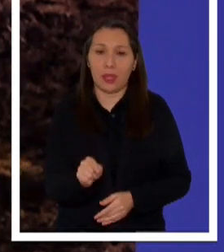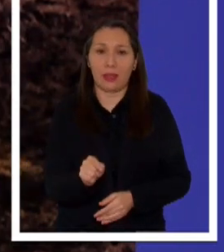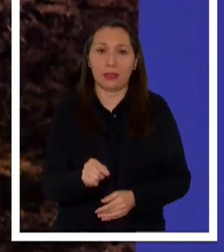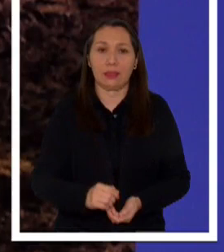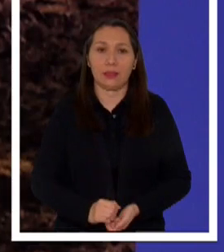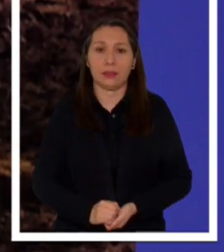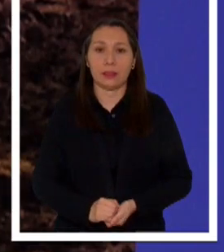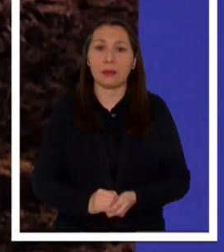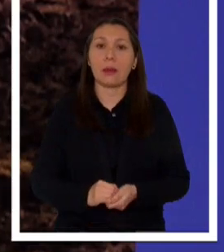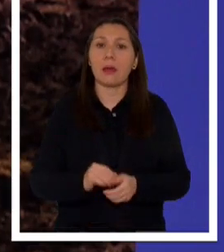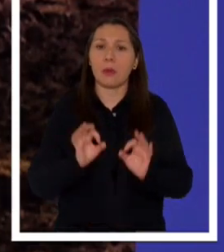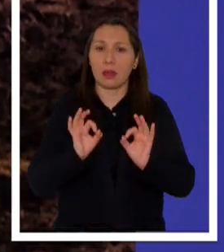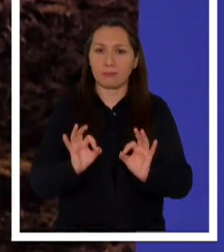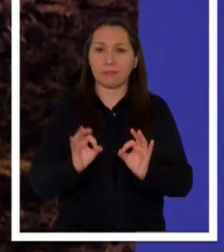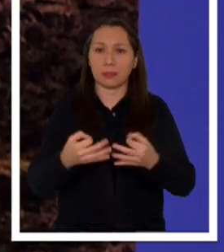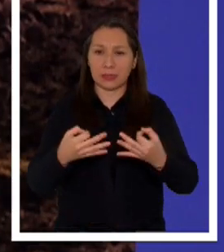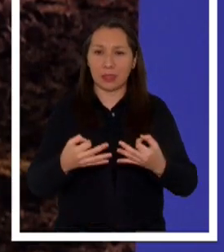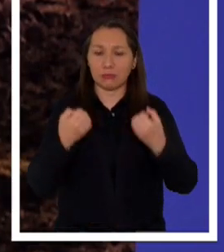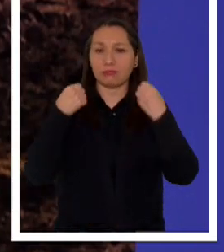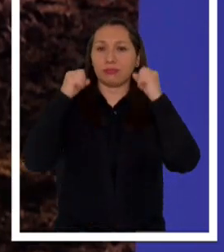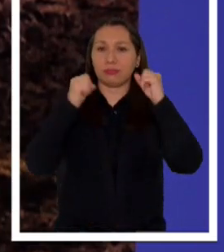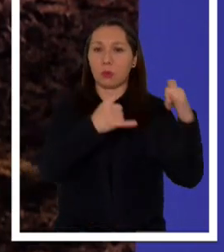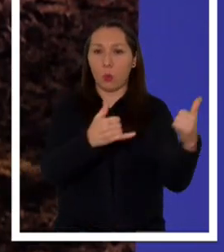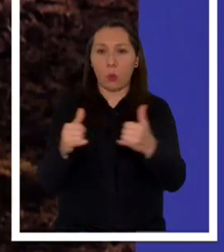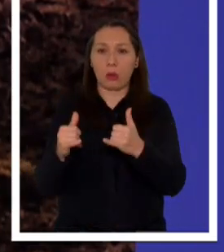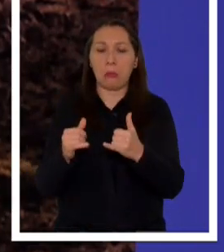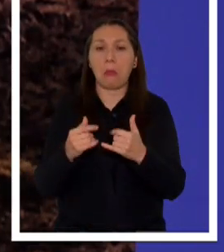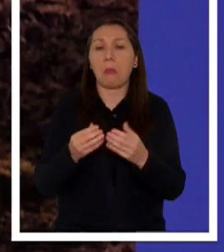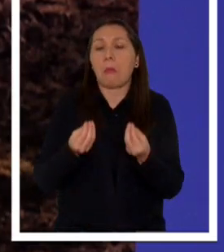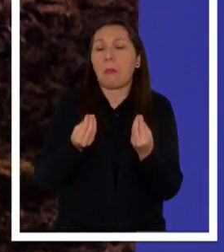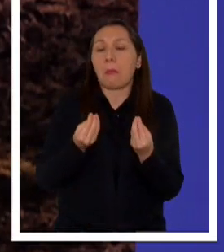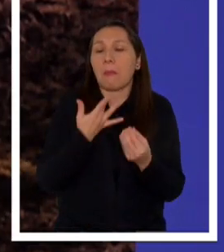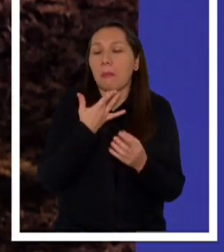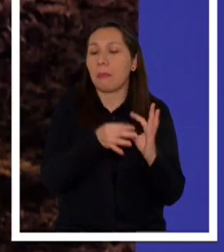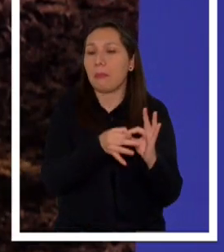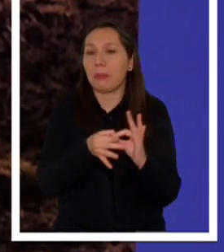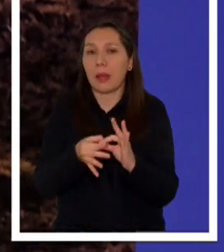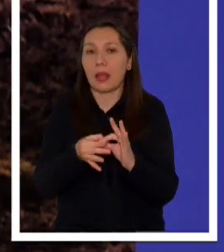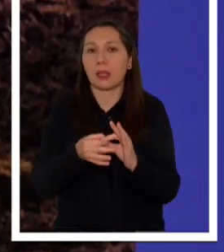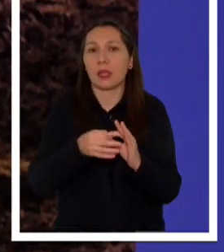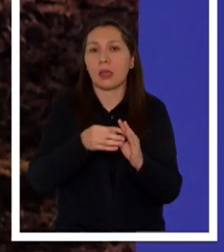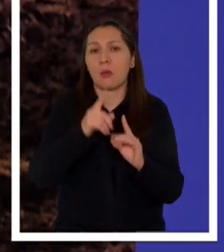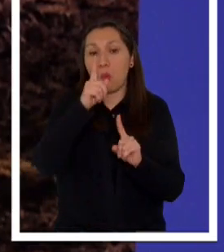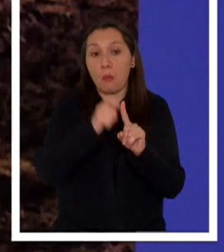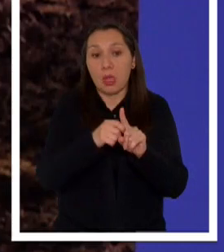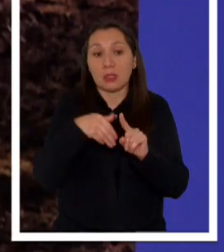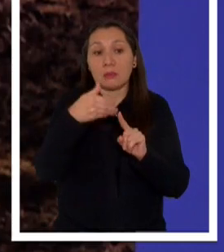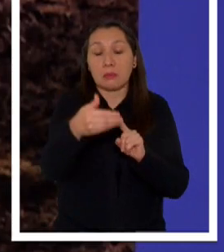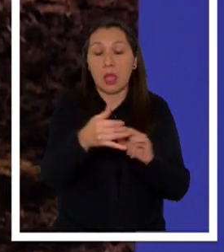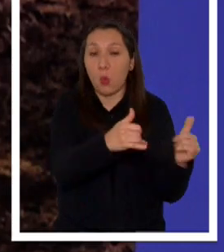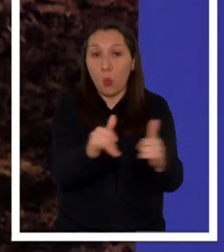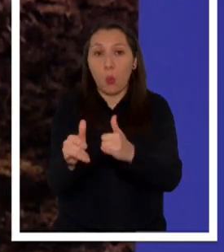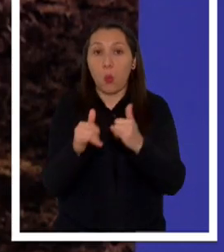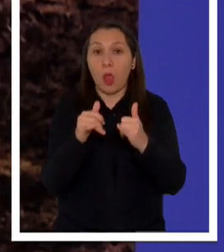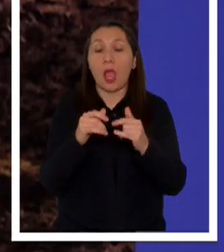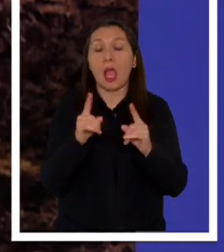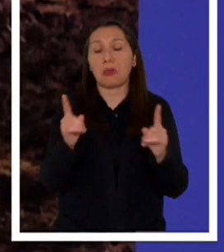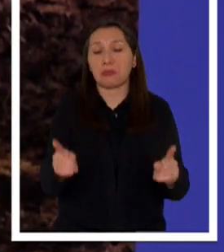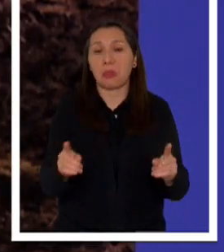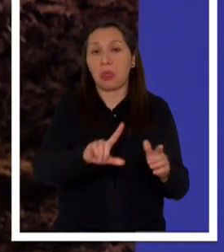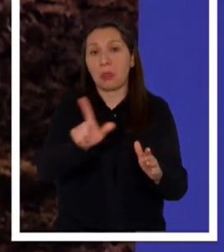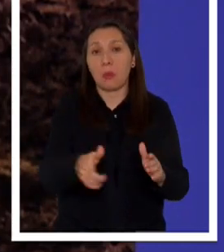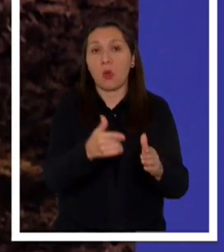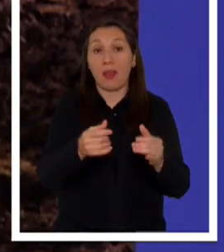para capitalizar el éxito de los juegos no ganamos nada con que esto mes y algo que vamos a tener los juegos sean sumamente